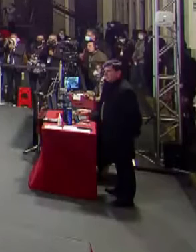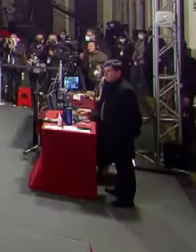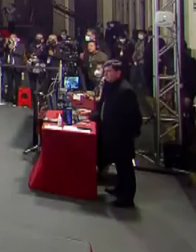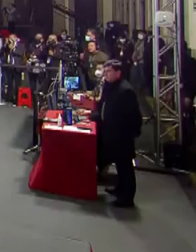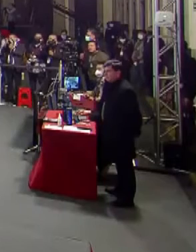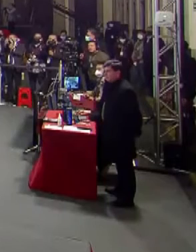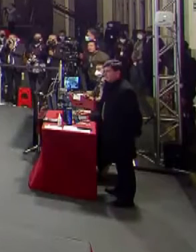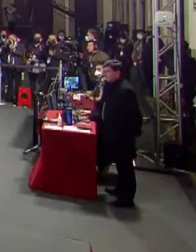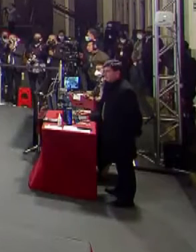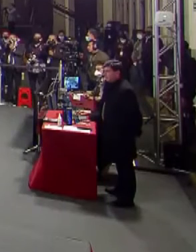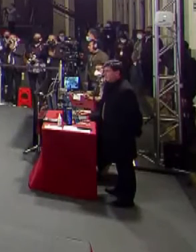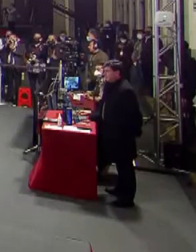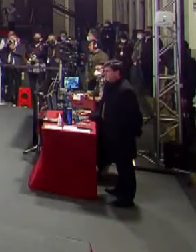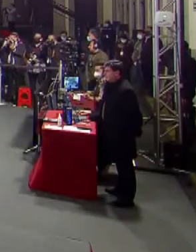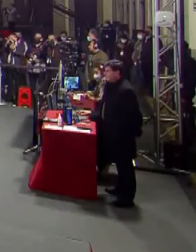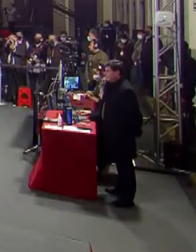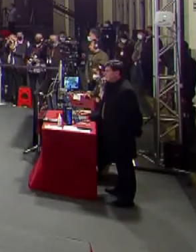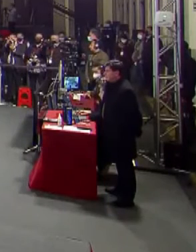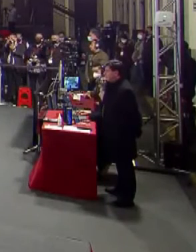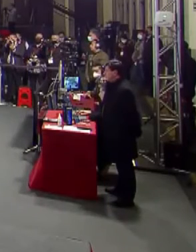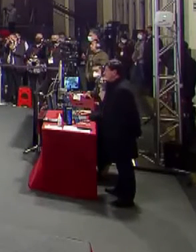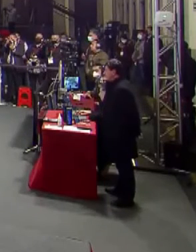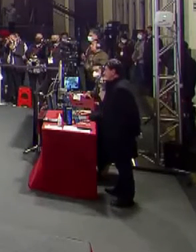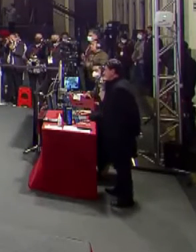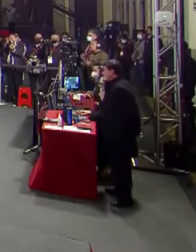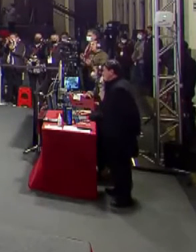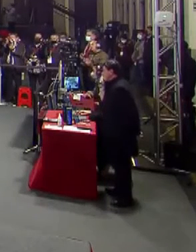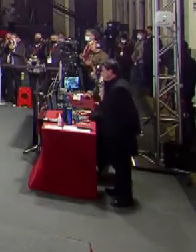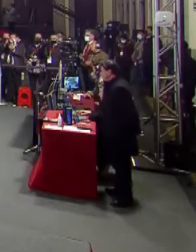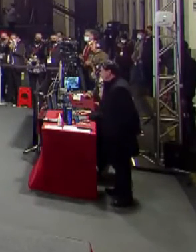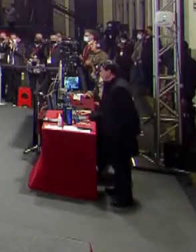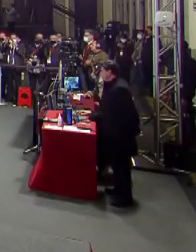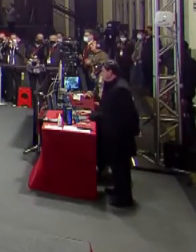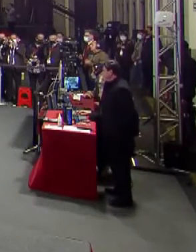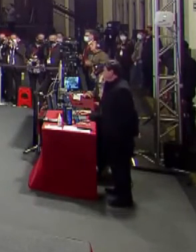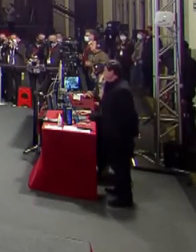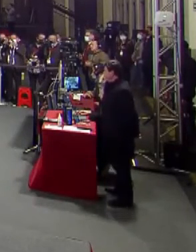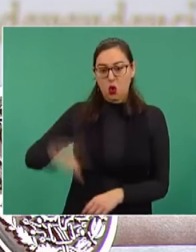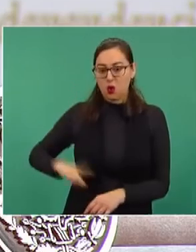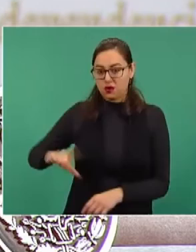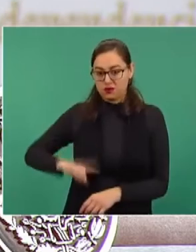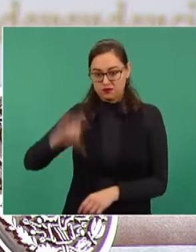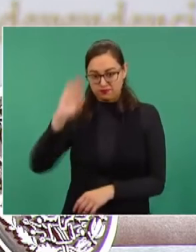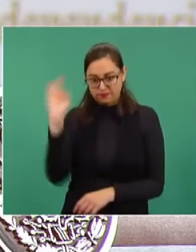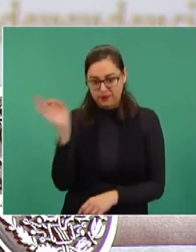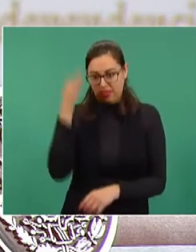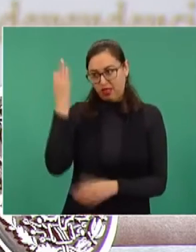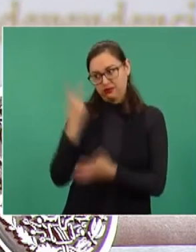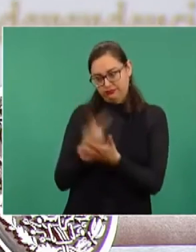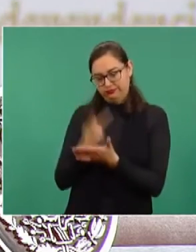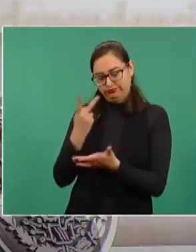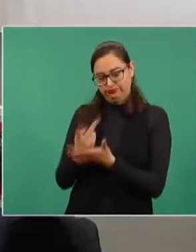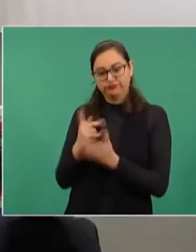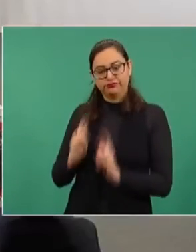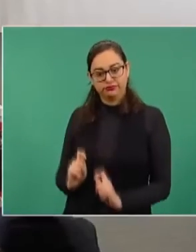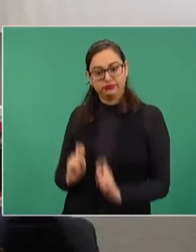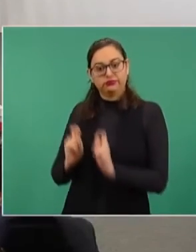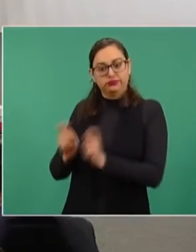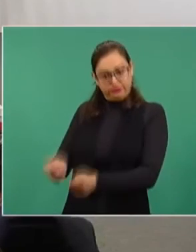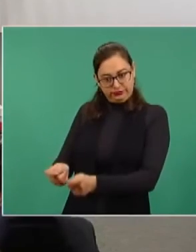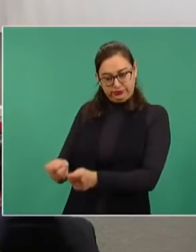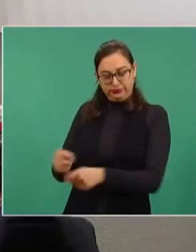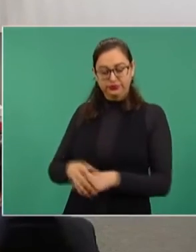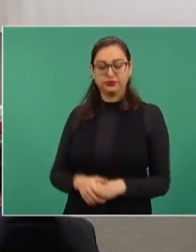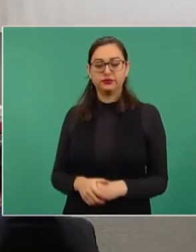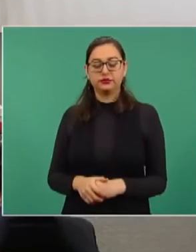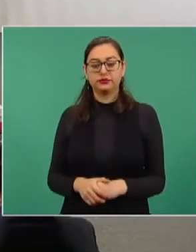agradecemos a llegadas por ser aliado del consumidor en este año que concluye fue el titular de la procuraduría federal del